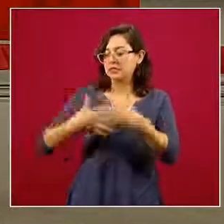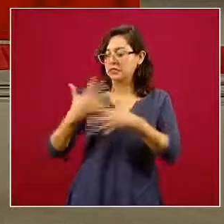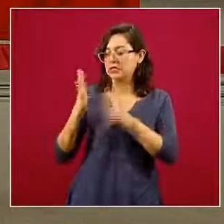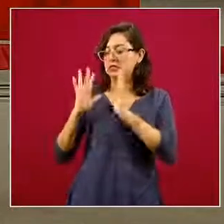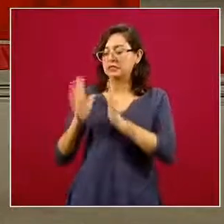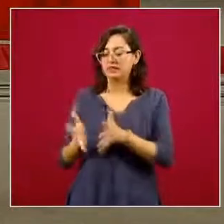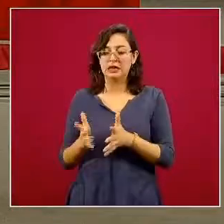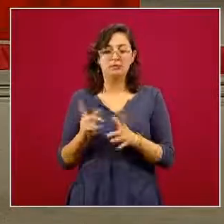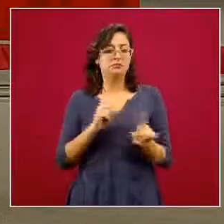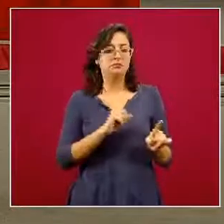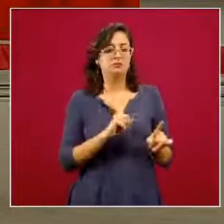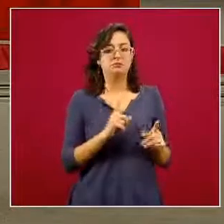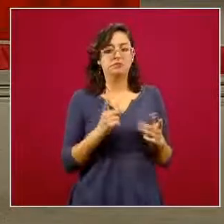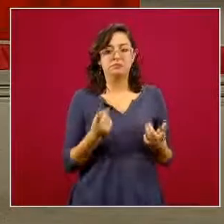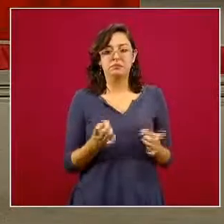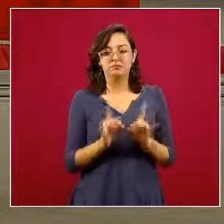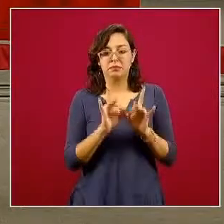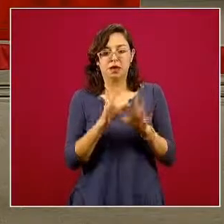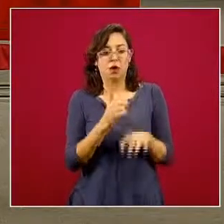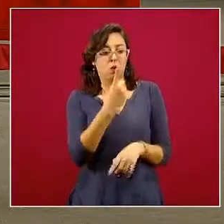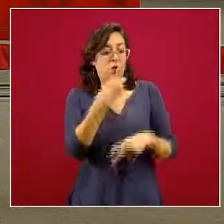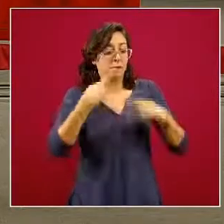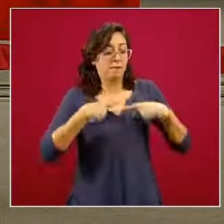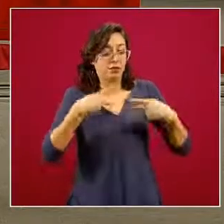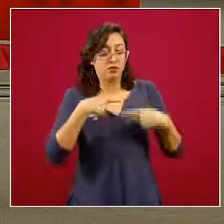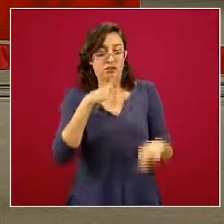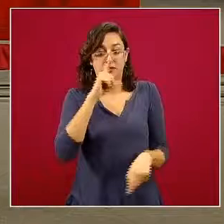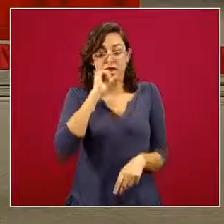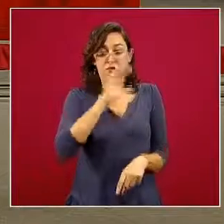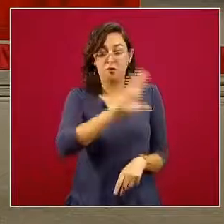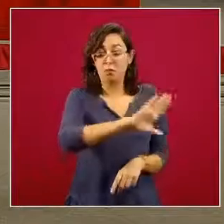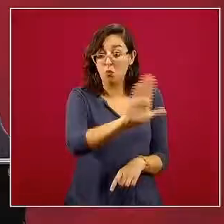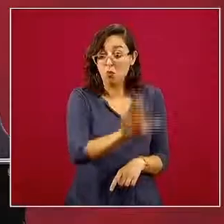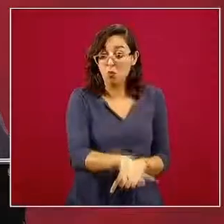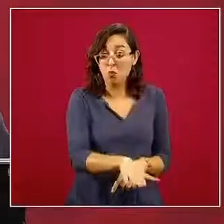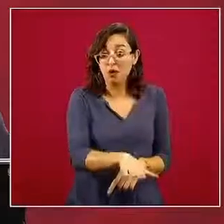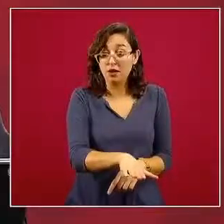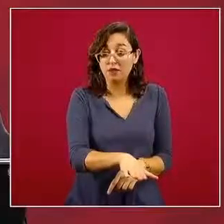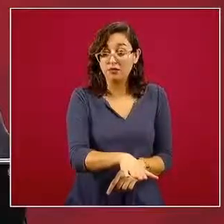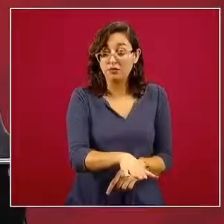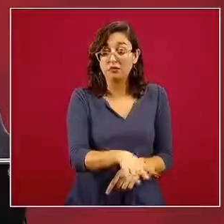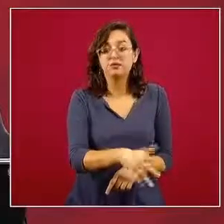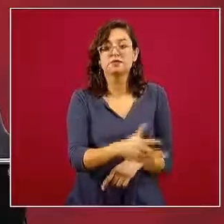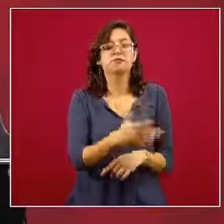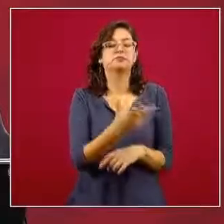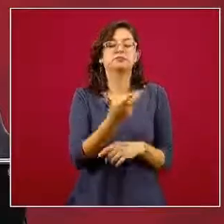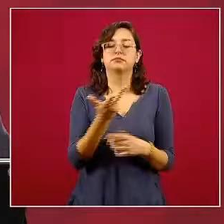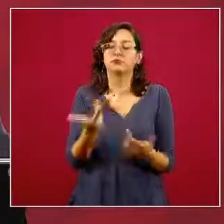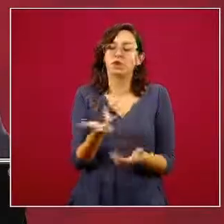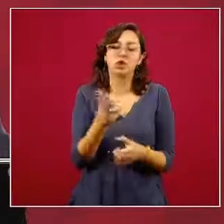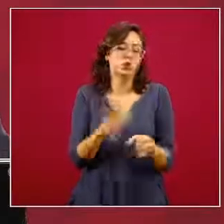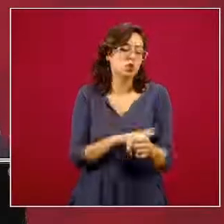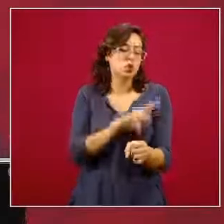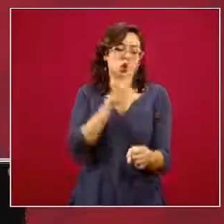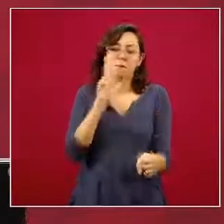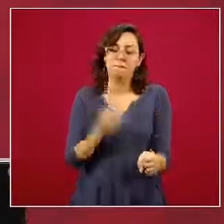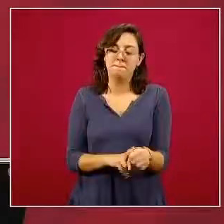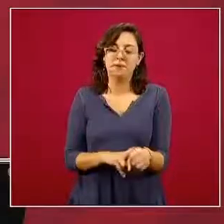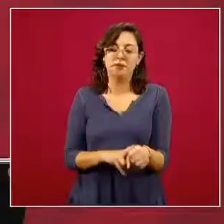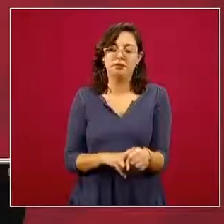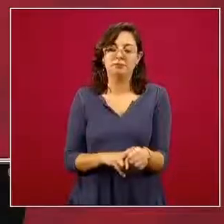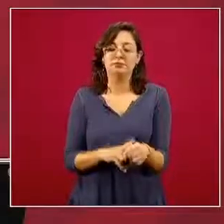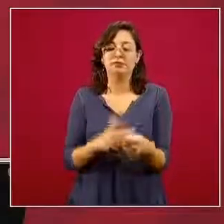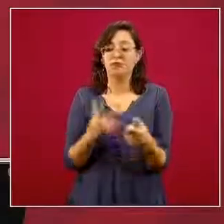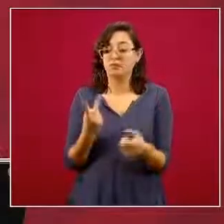etcétera, y fallece una persona, es natural y además yo diría completamente adecuado que